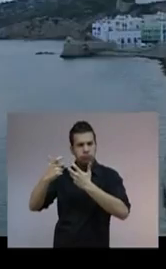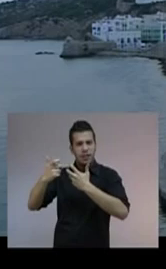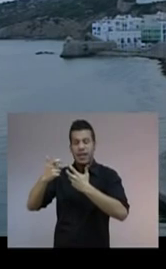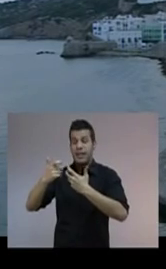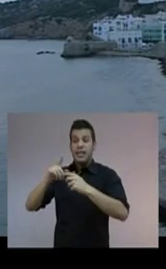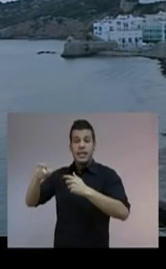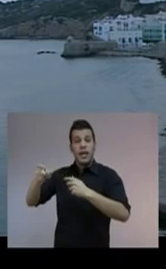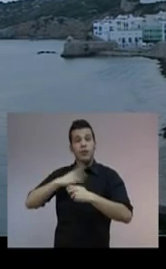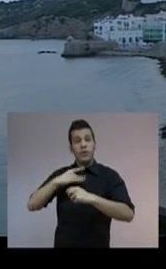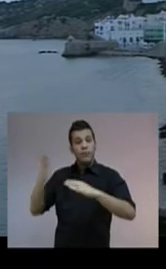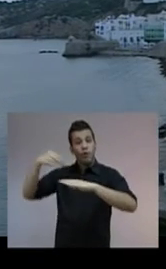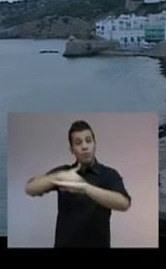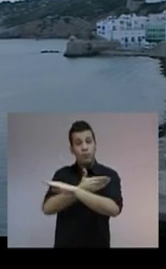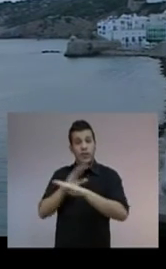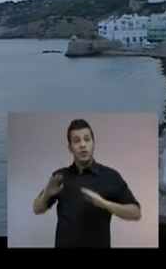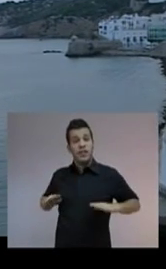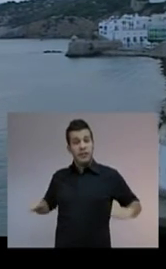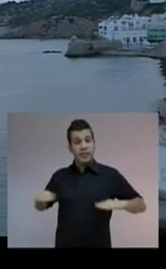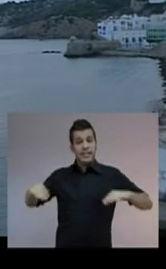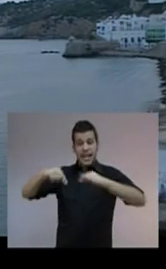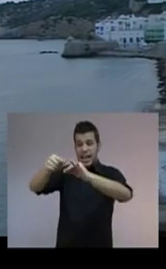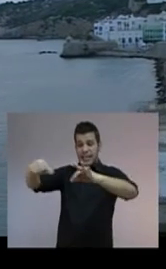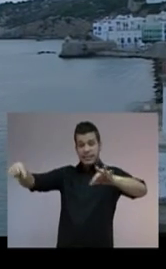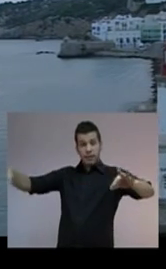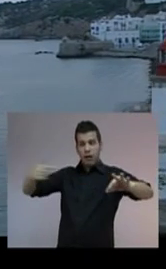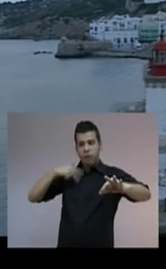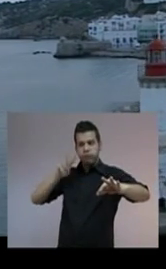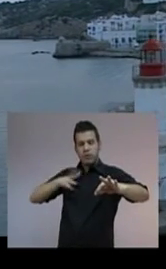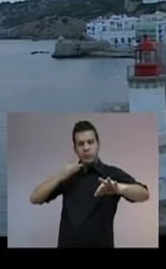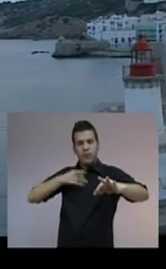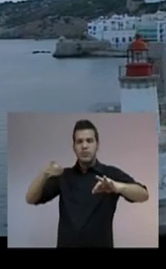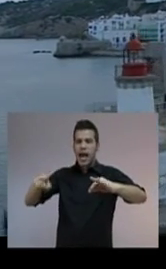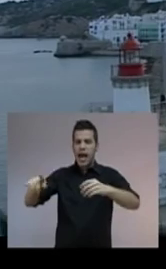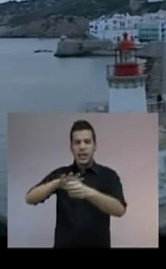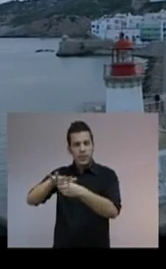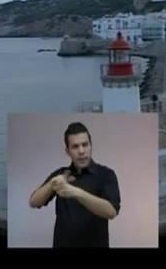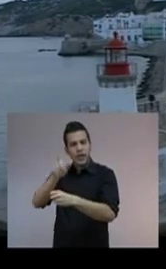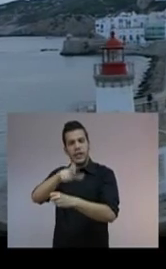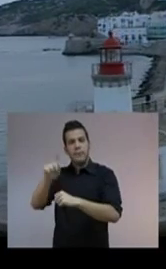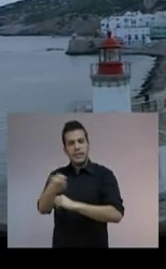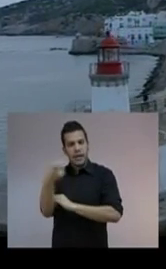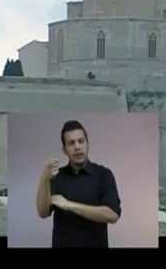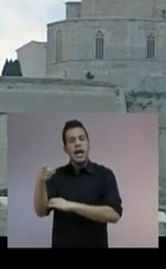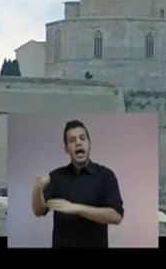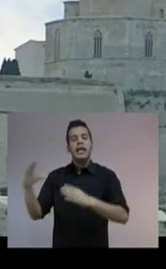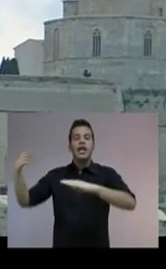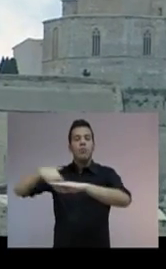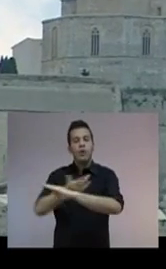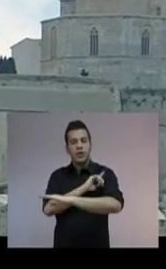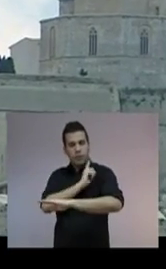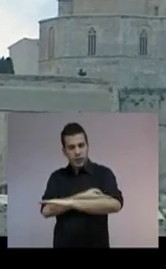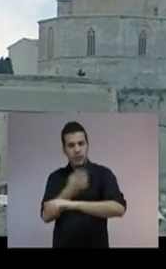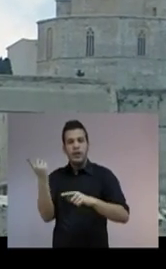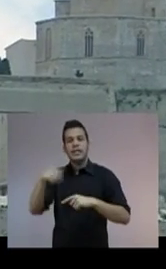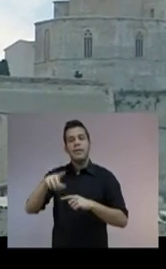característico skyline del puerto de Ibiza. El barrio de pescadores, su elegante puerto deportivo y sobre todo el majestuoso